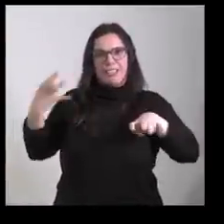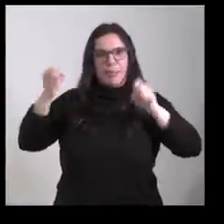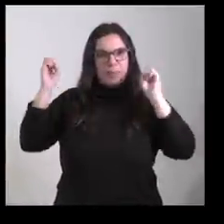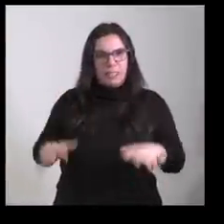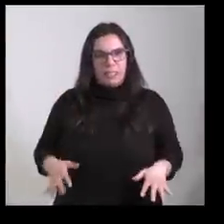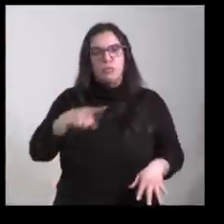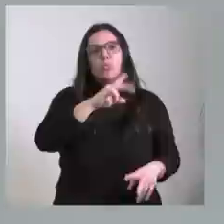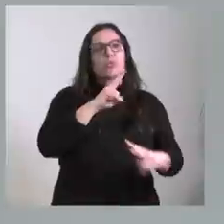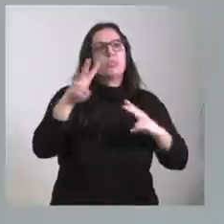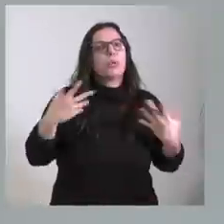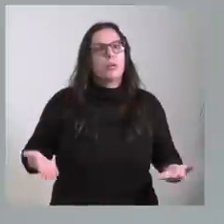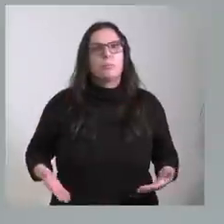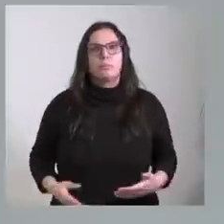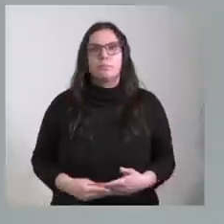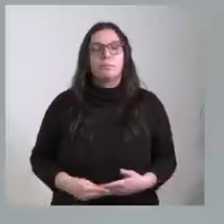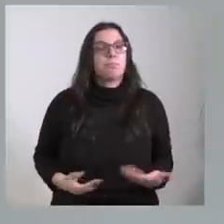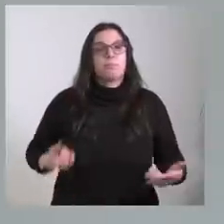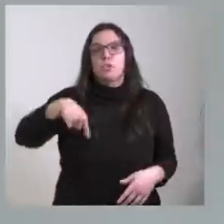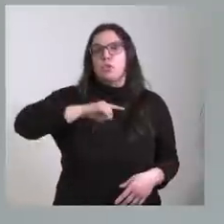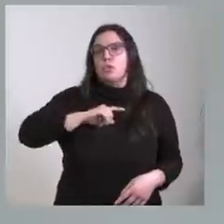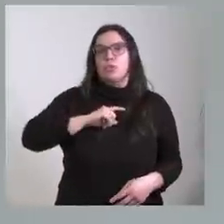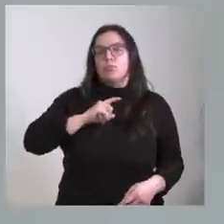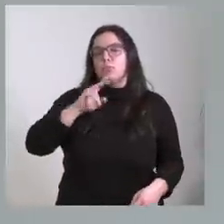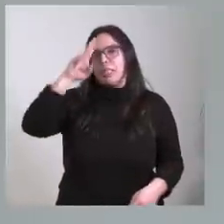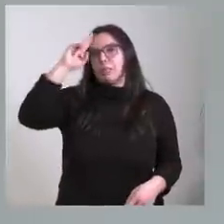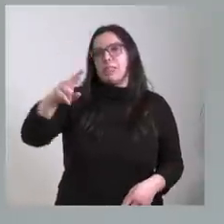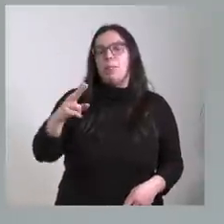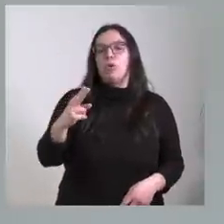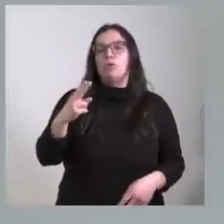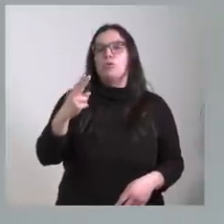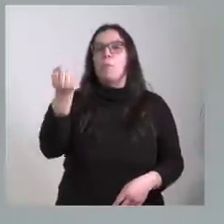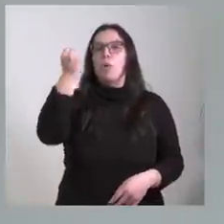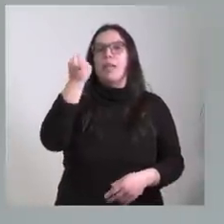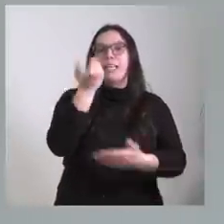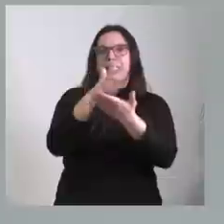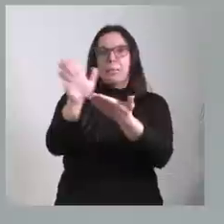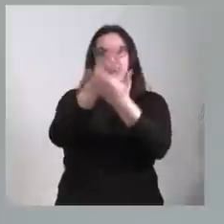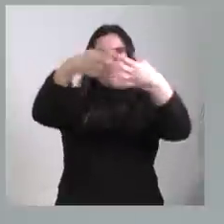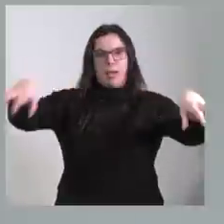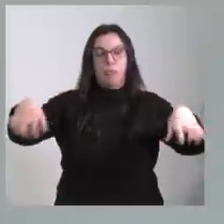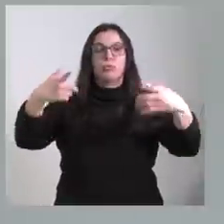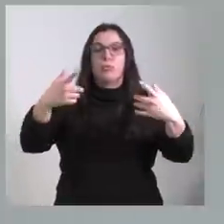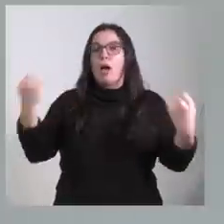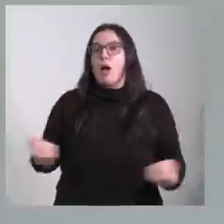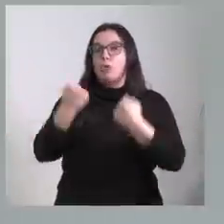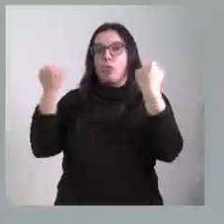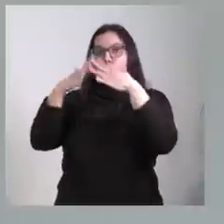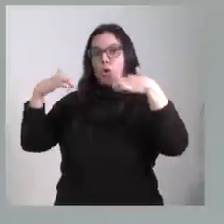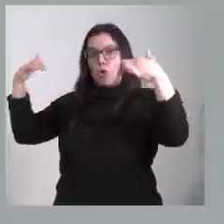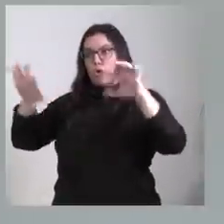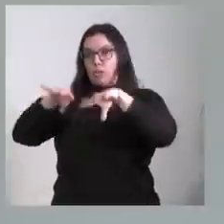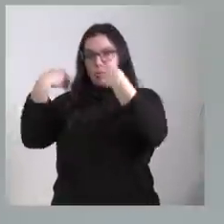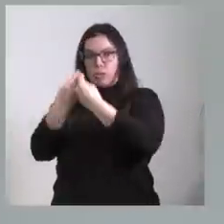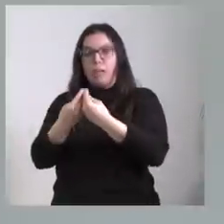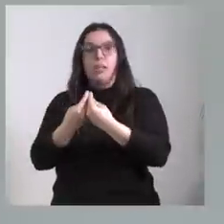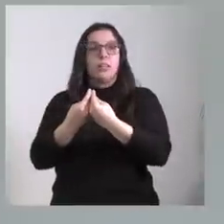que decir a todo esto nosotros respetamos la separación de poderes Y por supuesto respetamos la actuación tanto de las Cortes en su conjunto